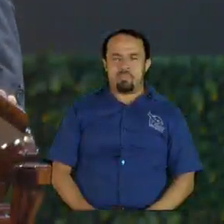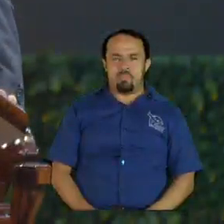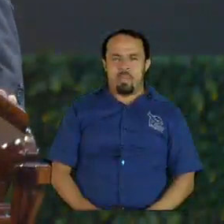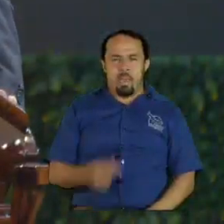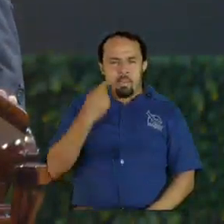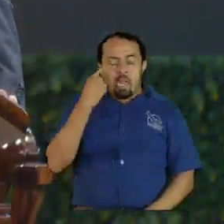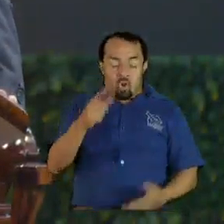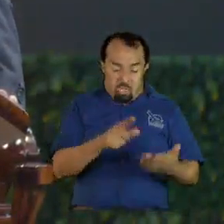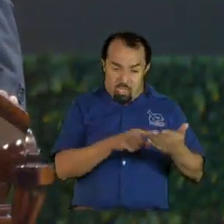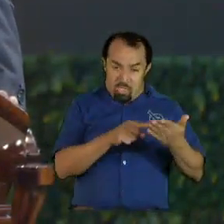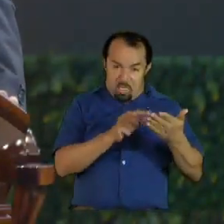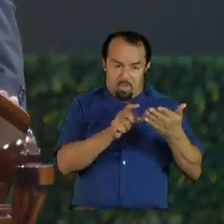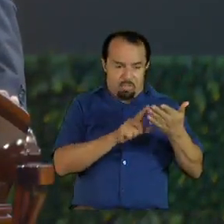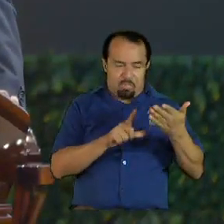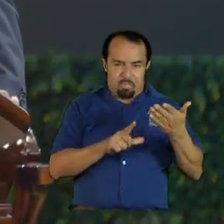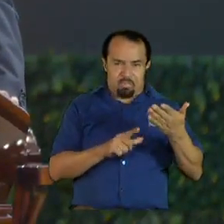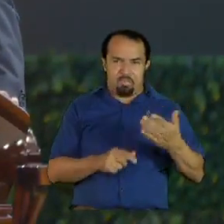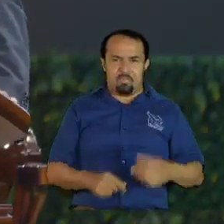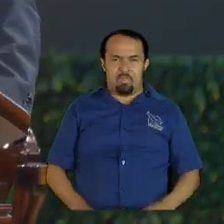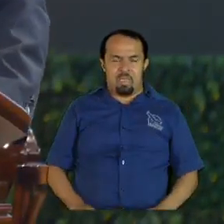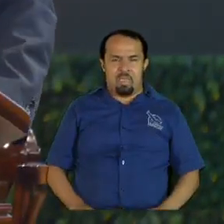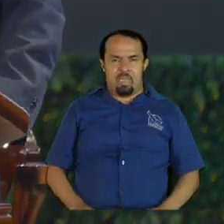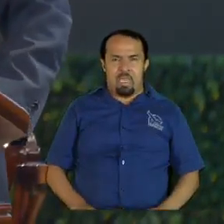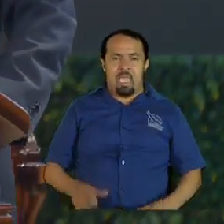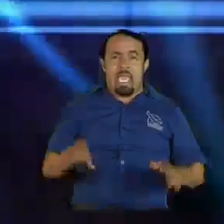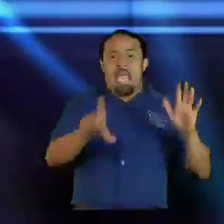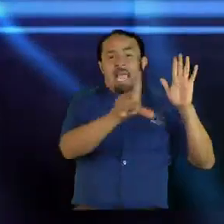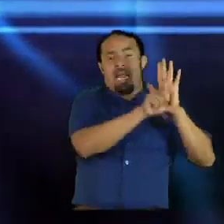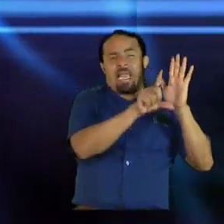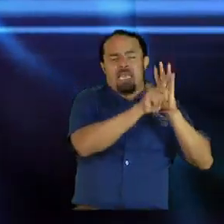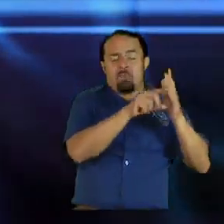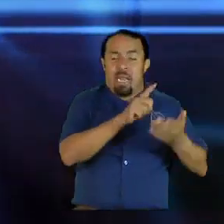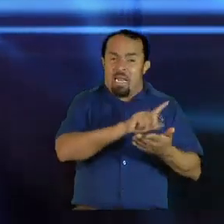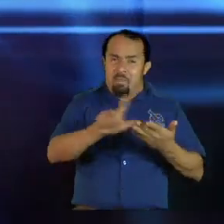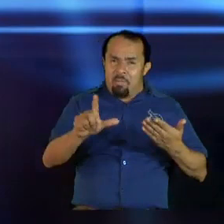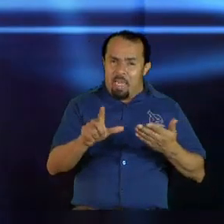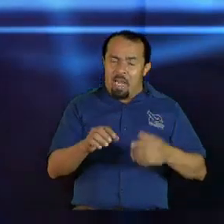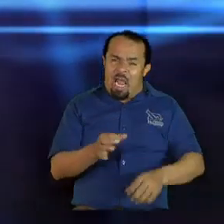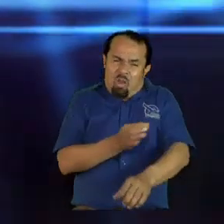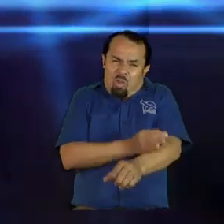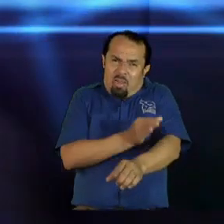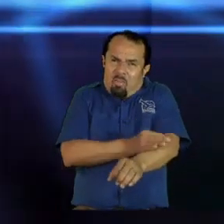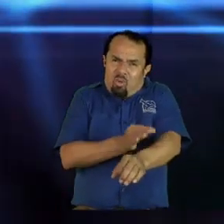Mire lo que dice acá. Vamos a ver, leyes para limpiar a los leprosos.